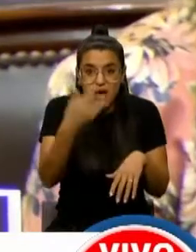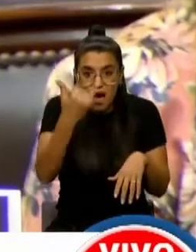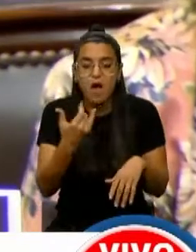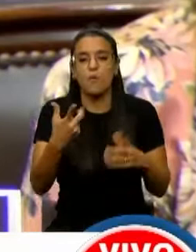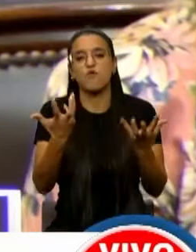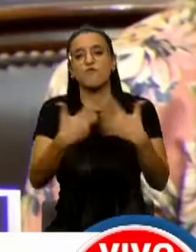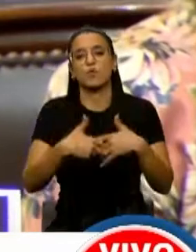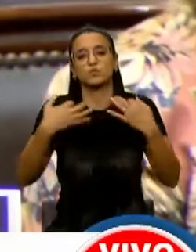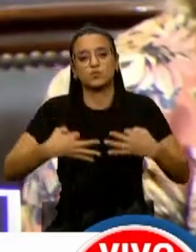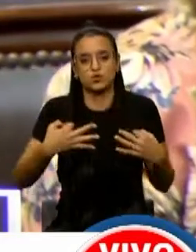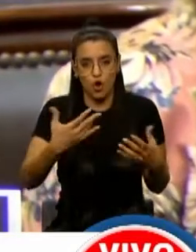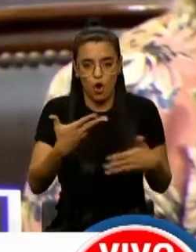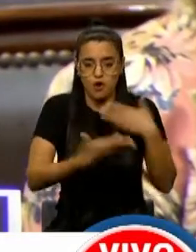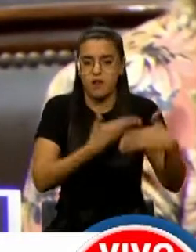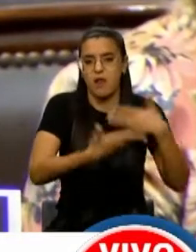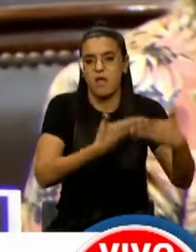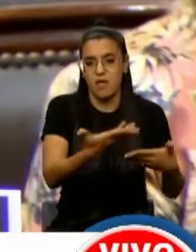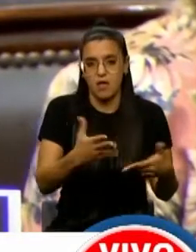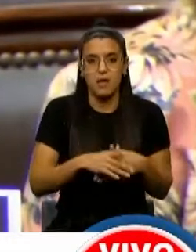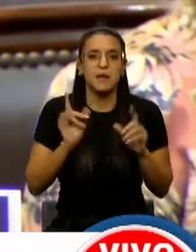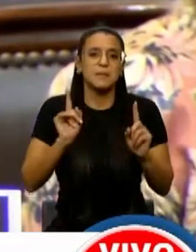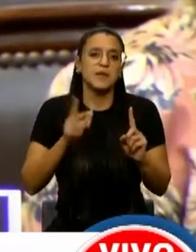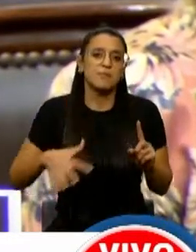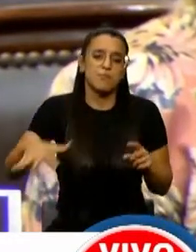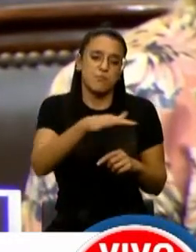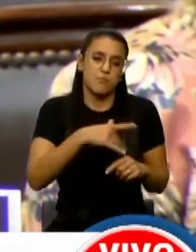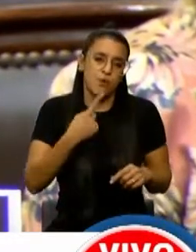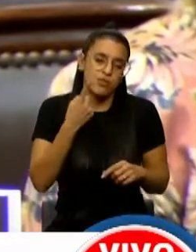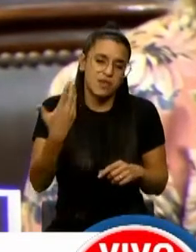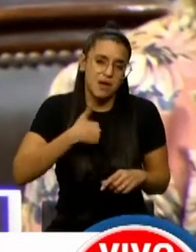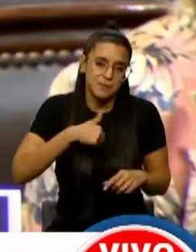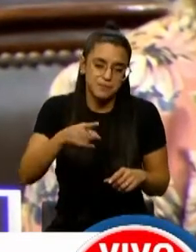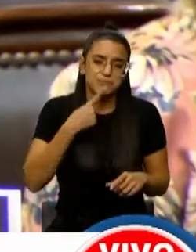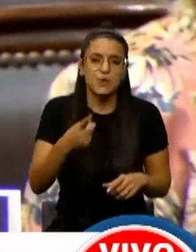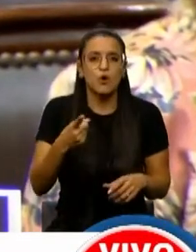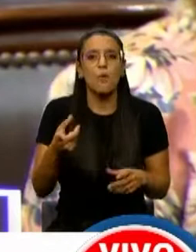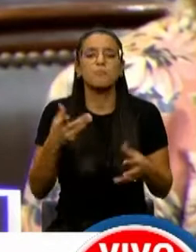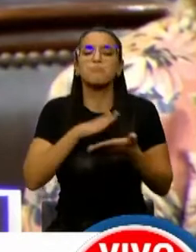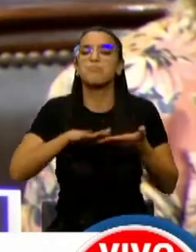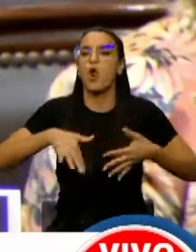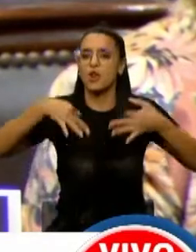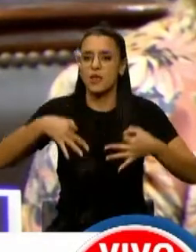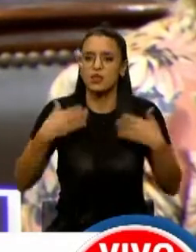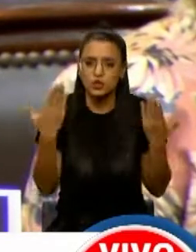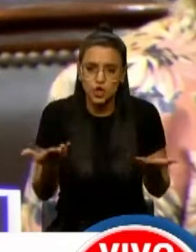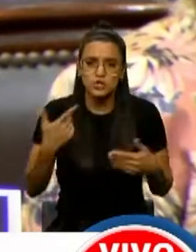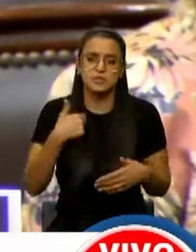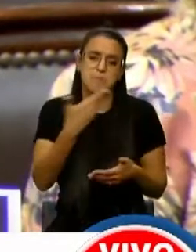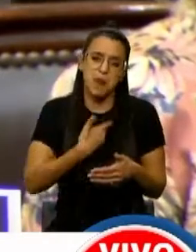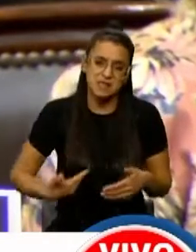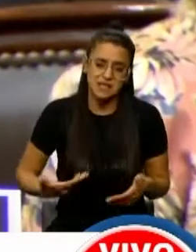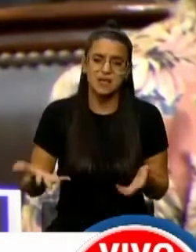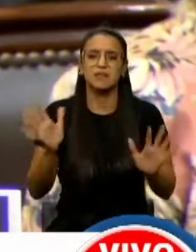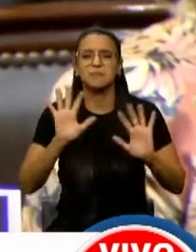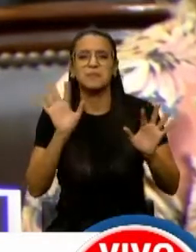esté funcionando, como se dice en la jerga argentina, con mucha prolijidad. Entonces, señor presidente,